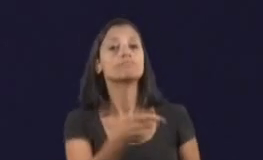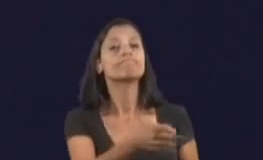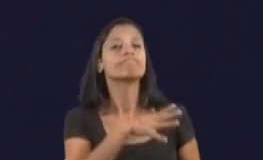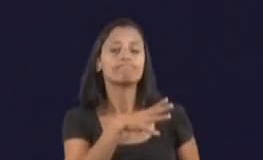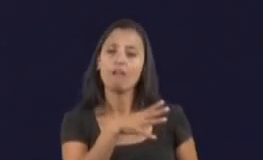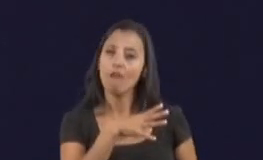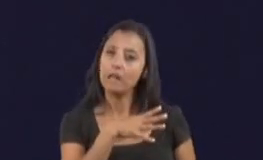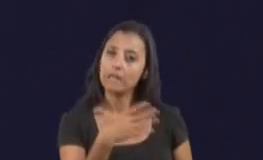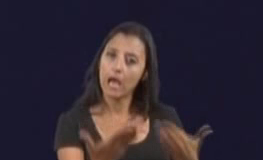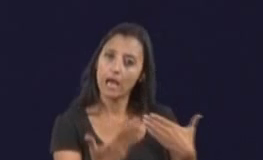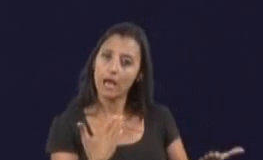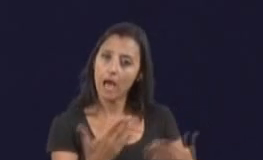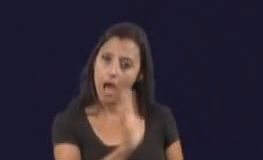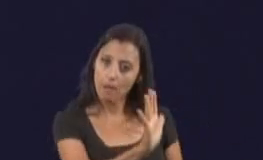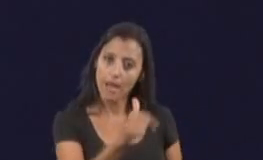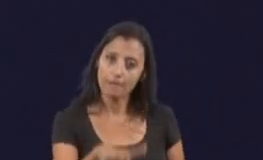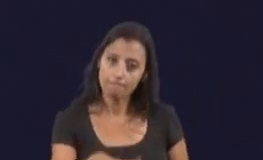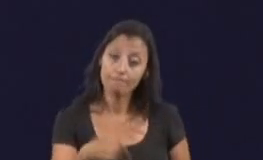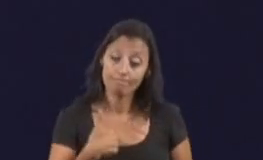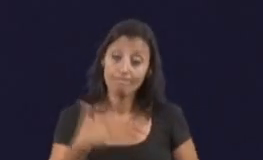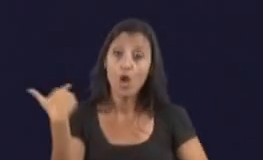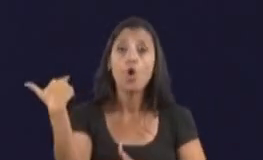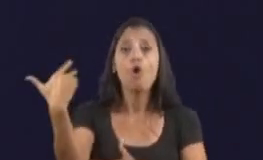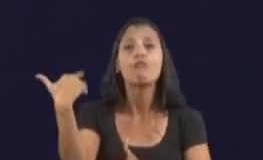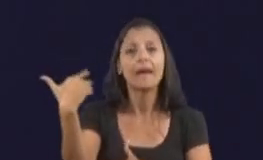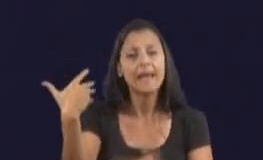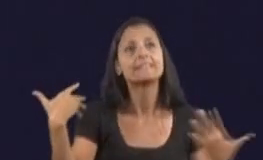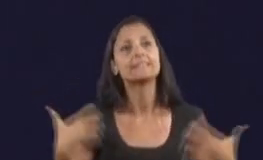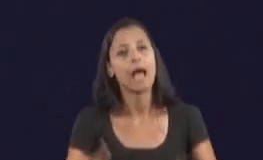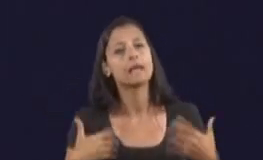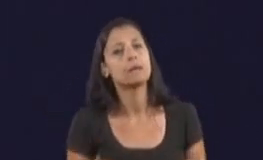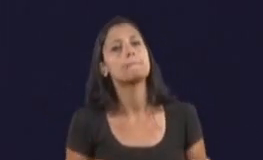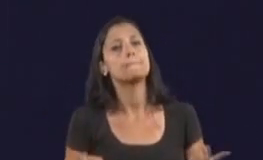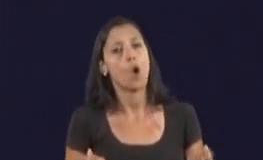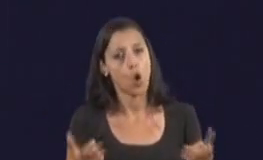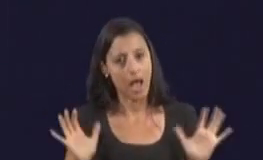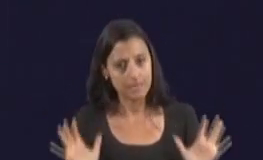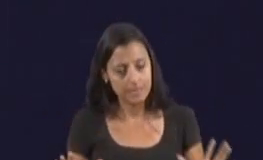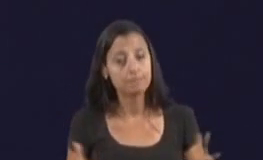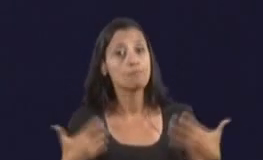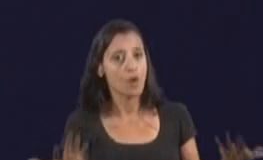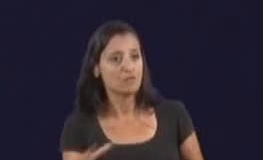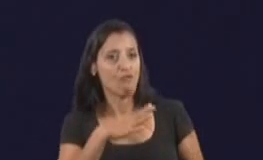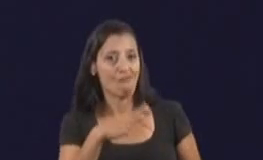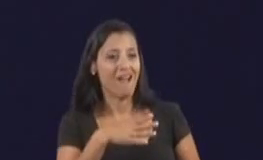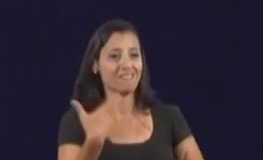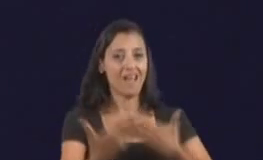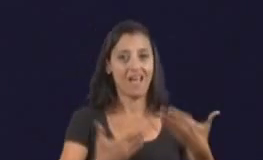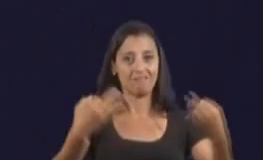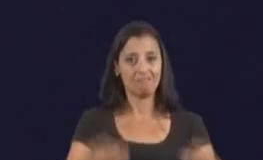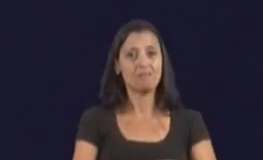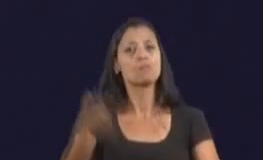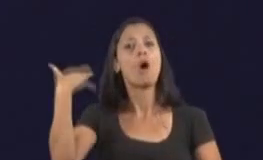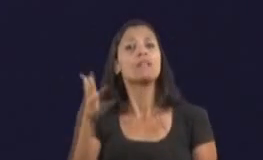conversar, porque como estoy haciendo, las conferencias se están dando de manera más esporádicas y no tan diarias como